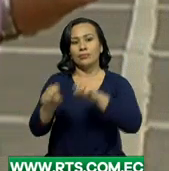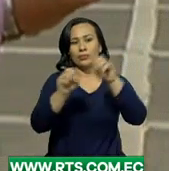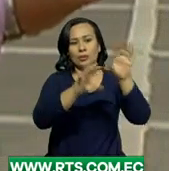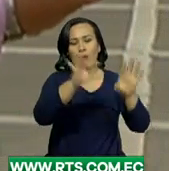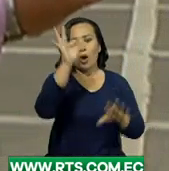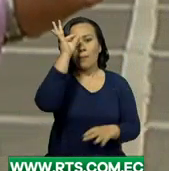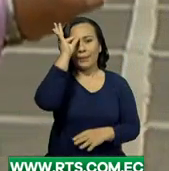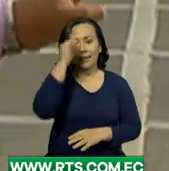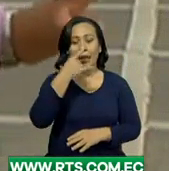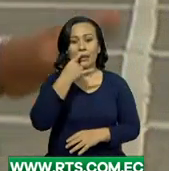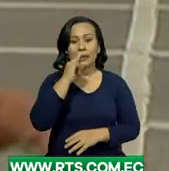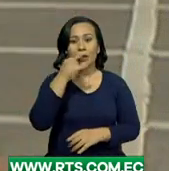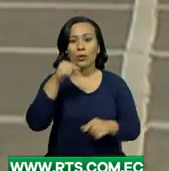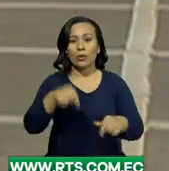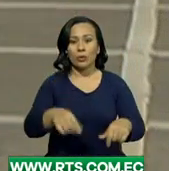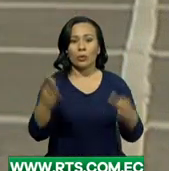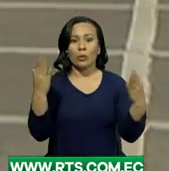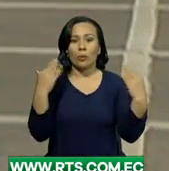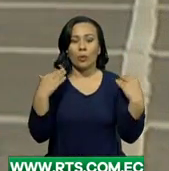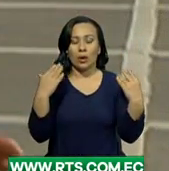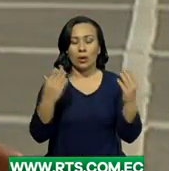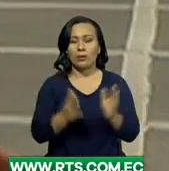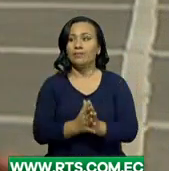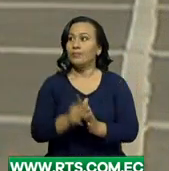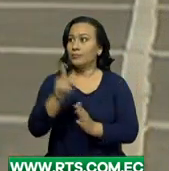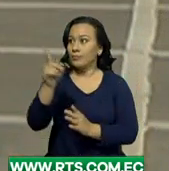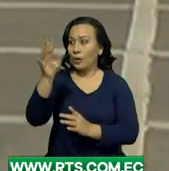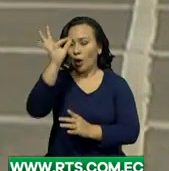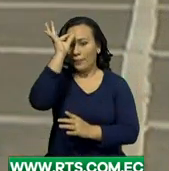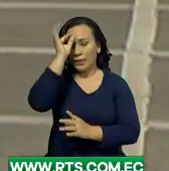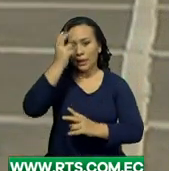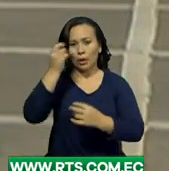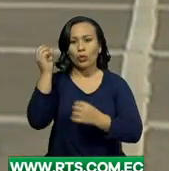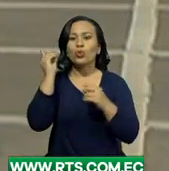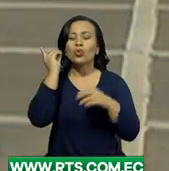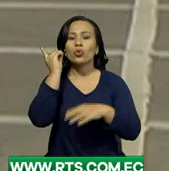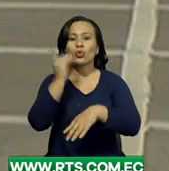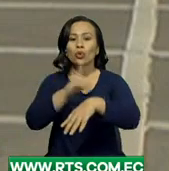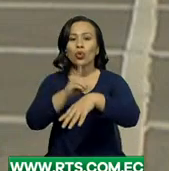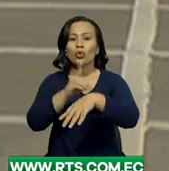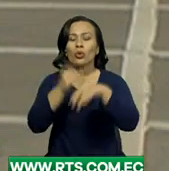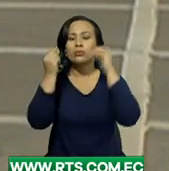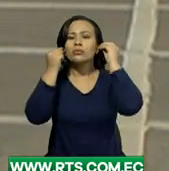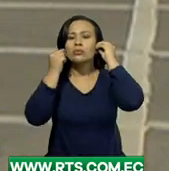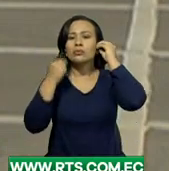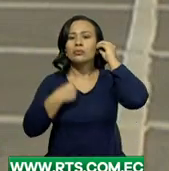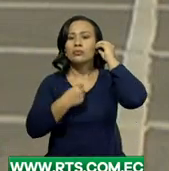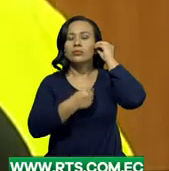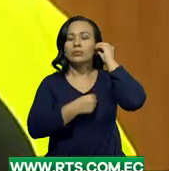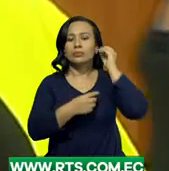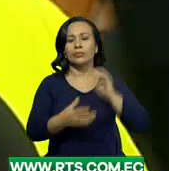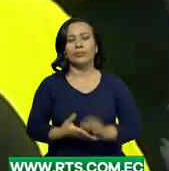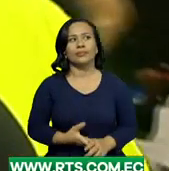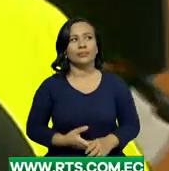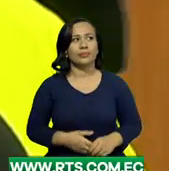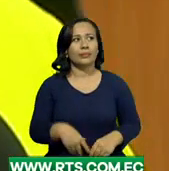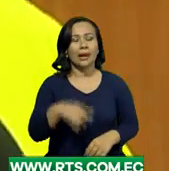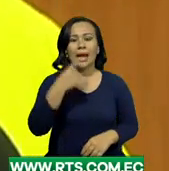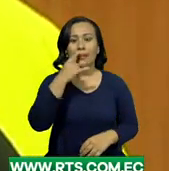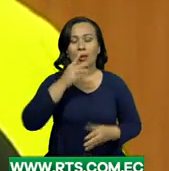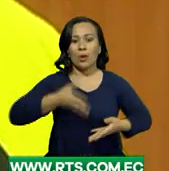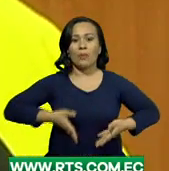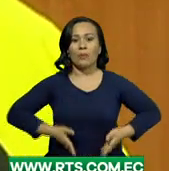Francisco de Casa Bustamante de Guayaquil. Aquí está siendo evaluado por los galenos de esta casa de salud. Este caso con el niño recién